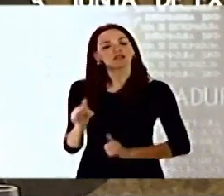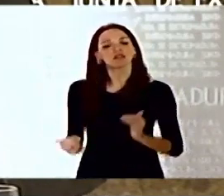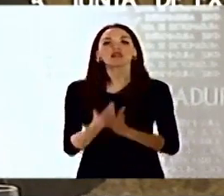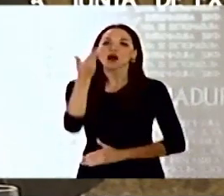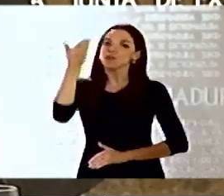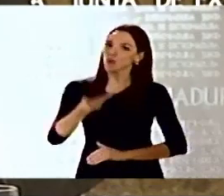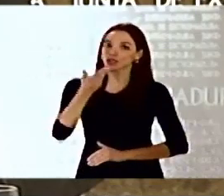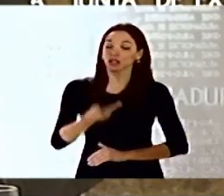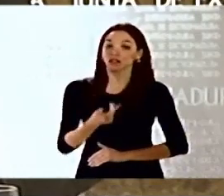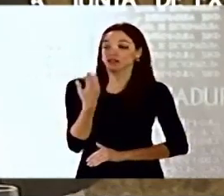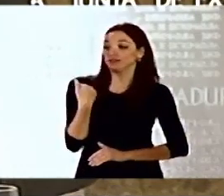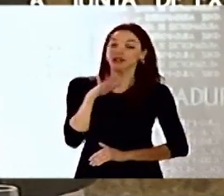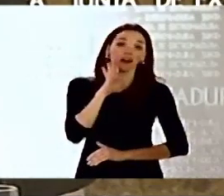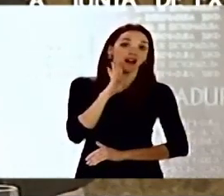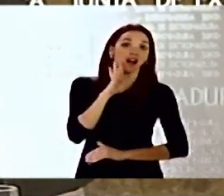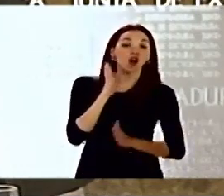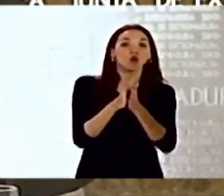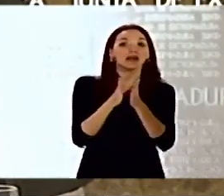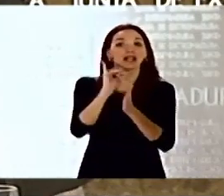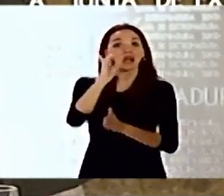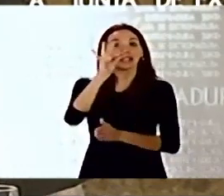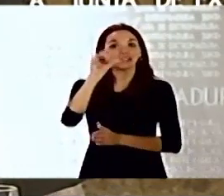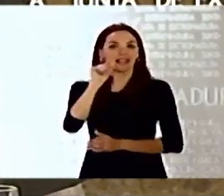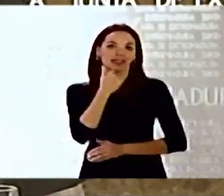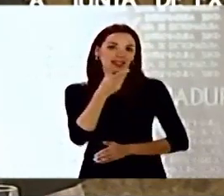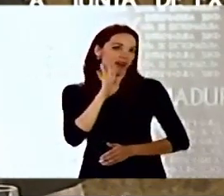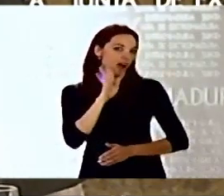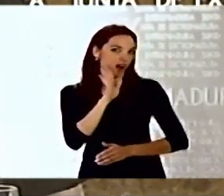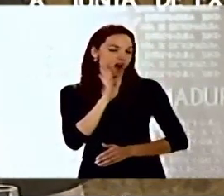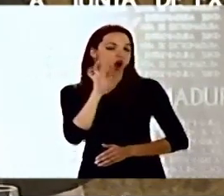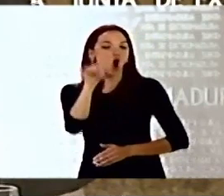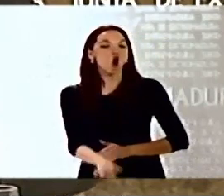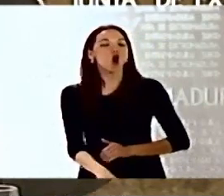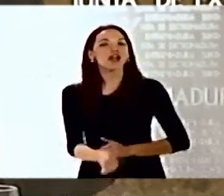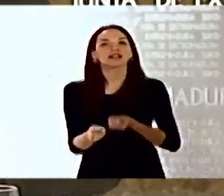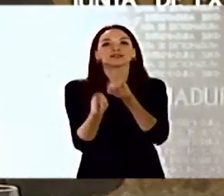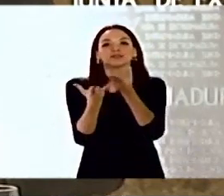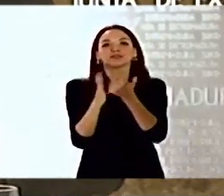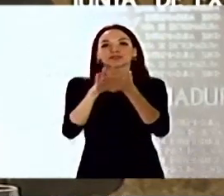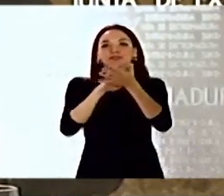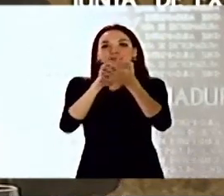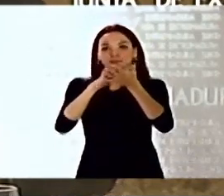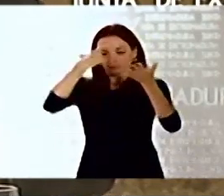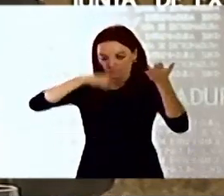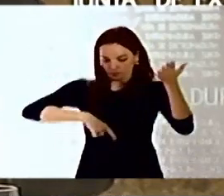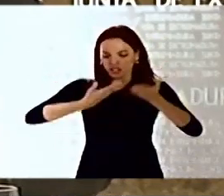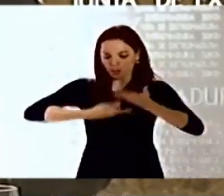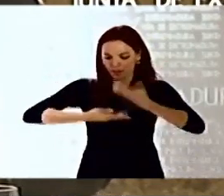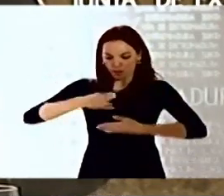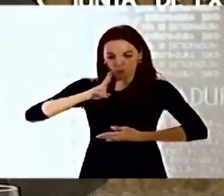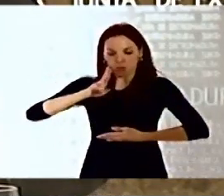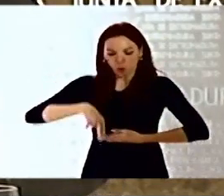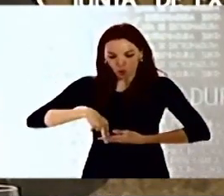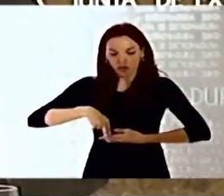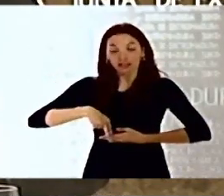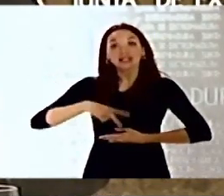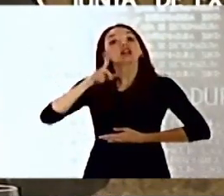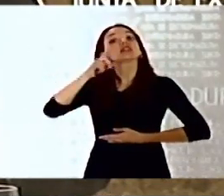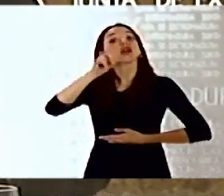como bien decía mi compañera Isa. Hoy les habla una persona con discapacidad y que además también